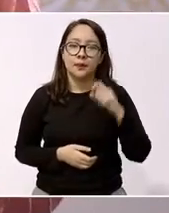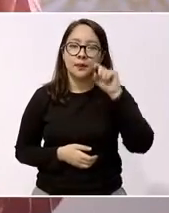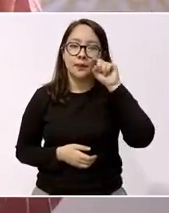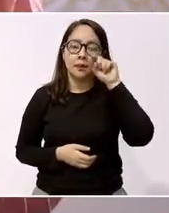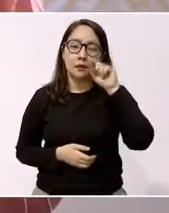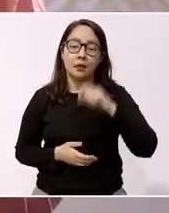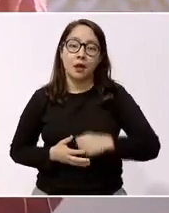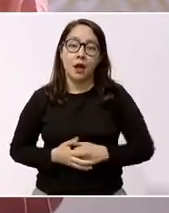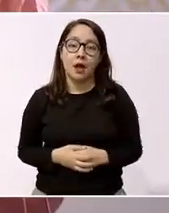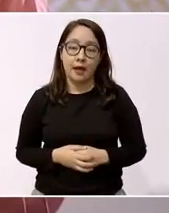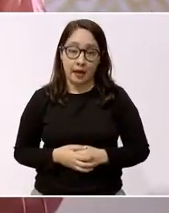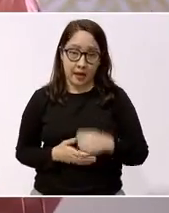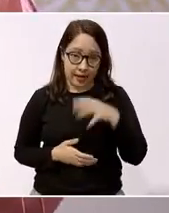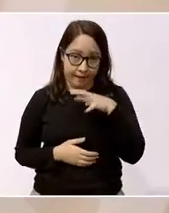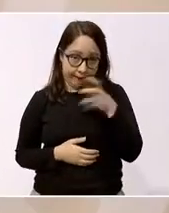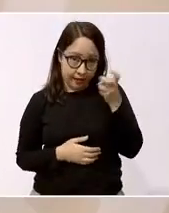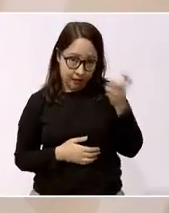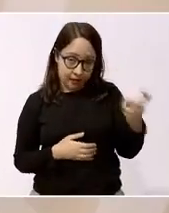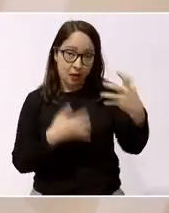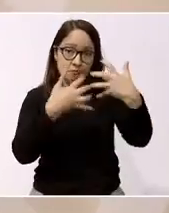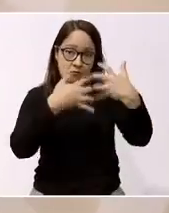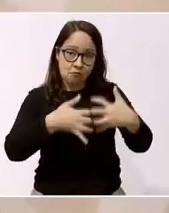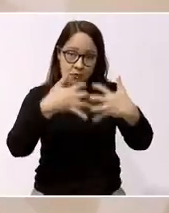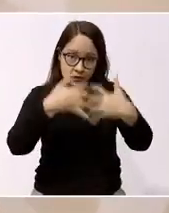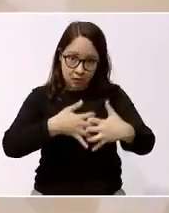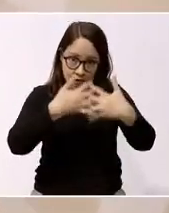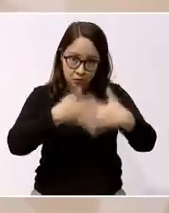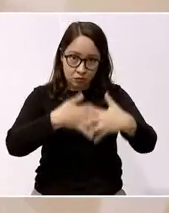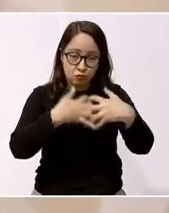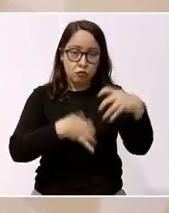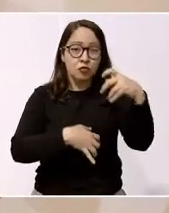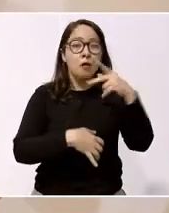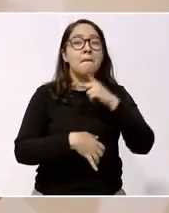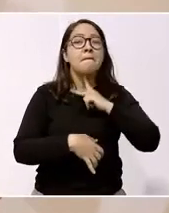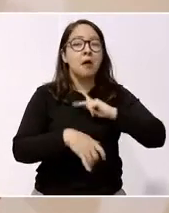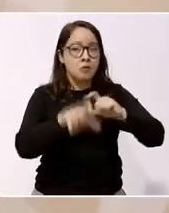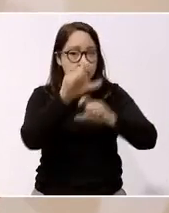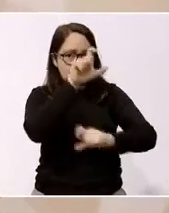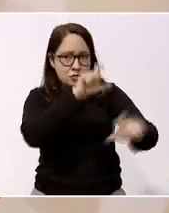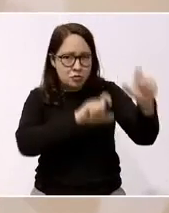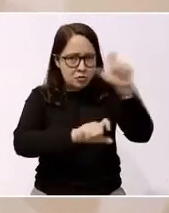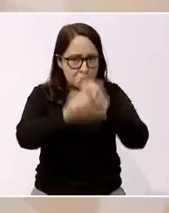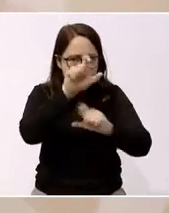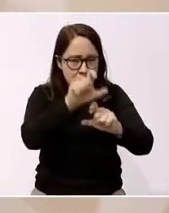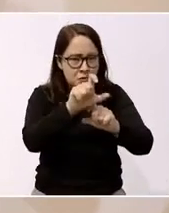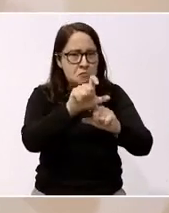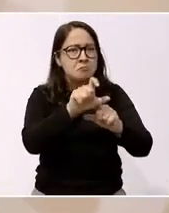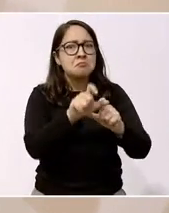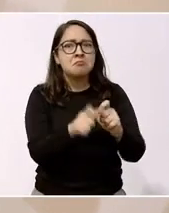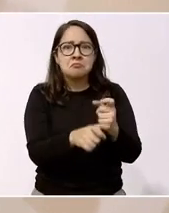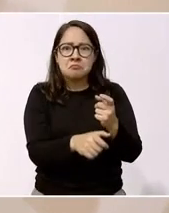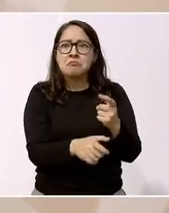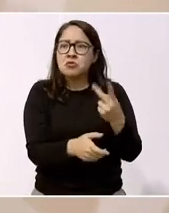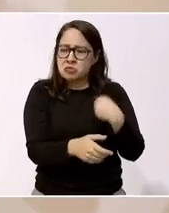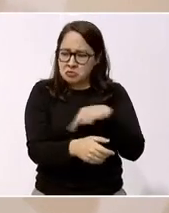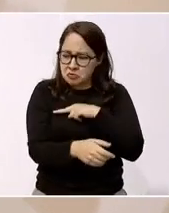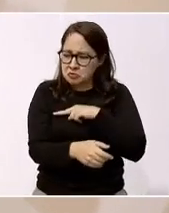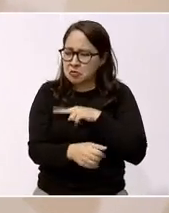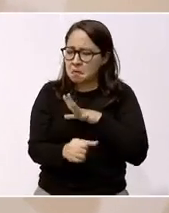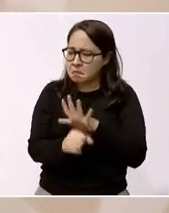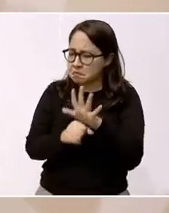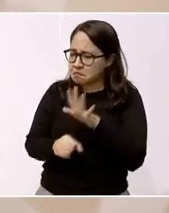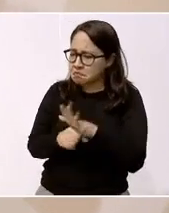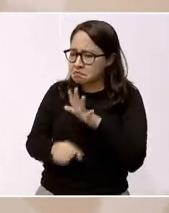por el desarrollo petroquímico llegamos a ser autosuficientes en